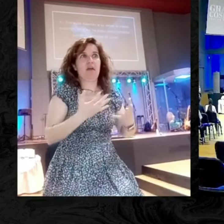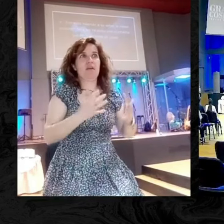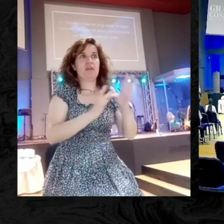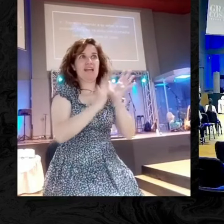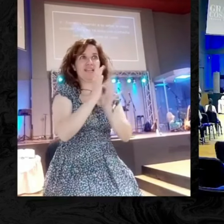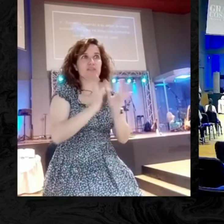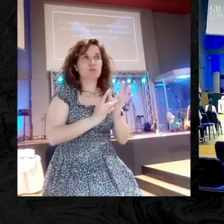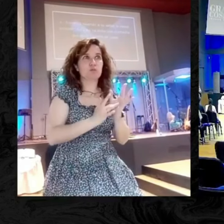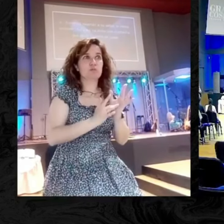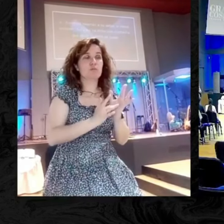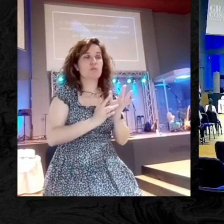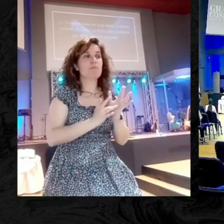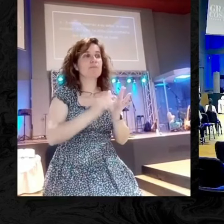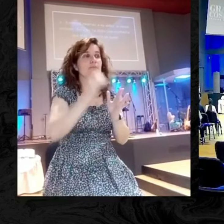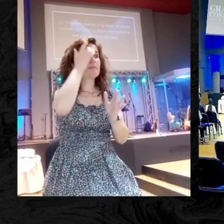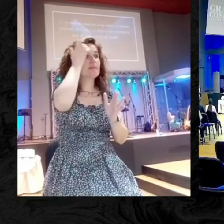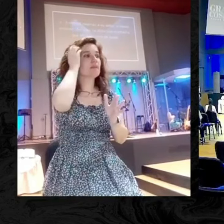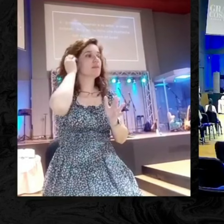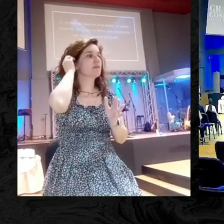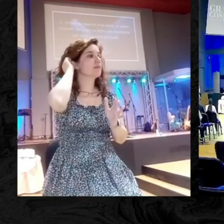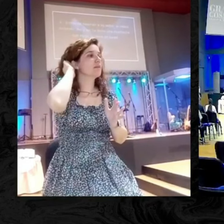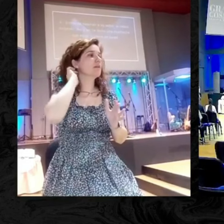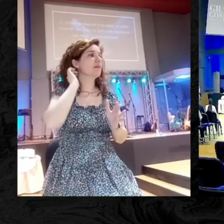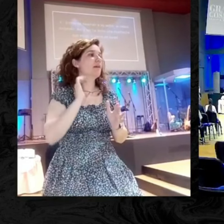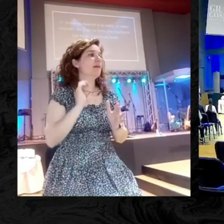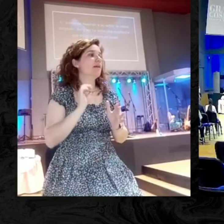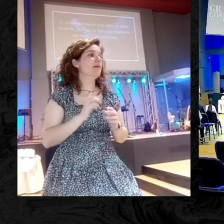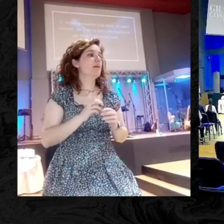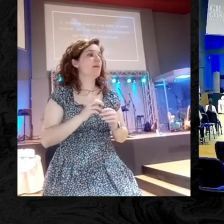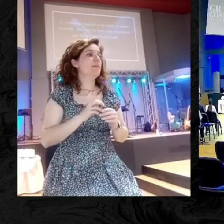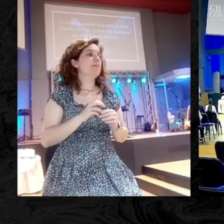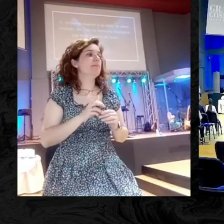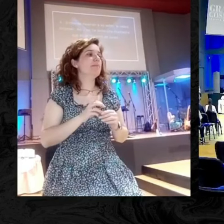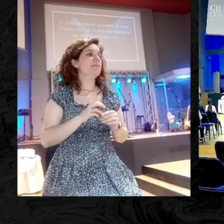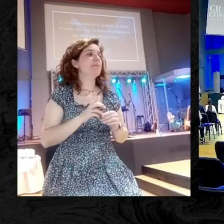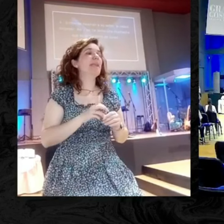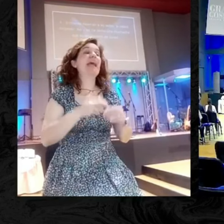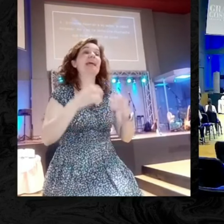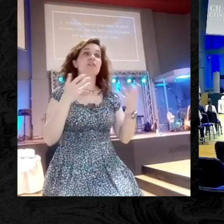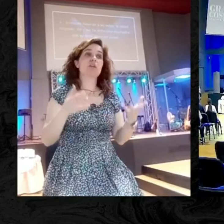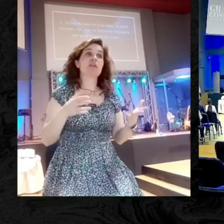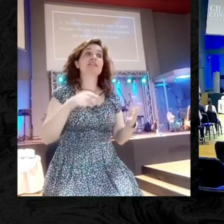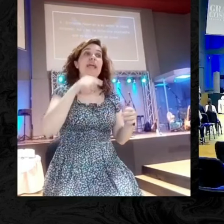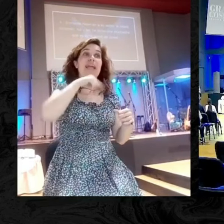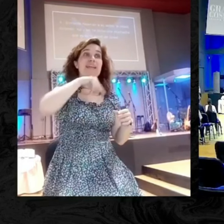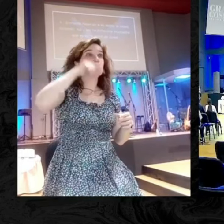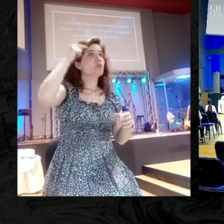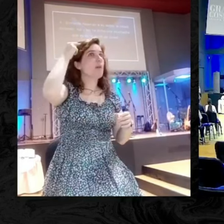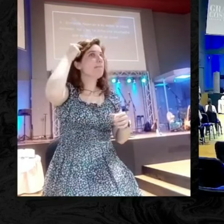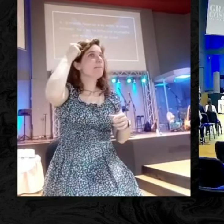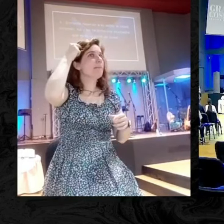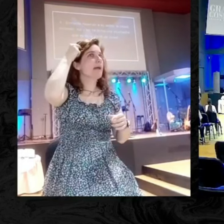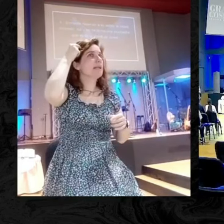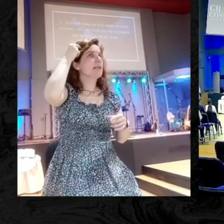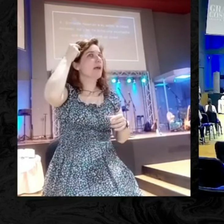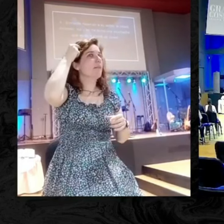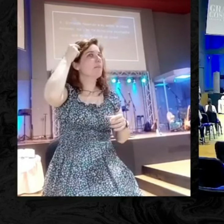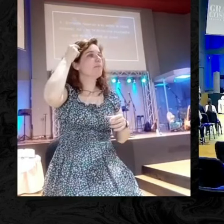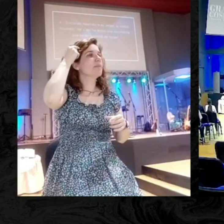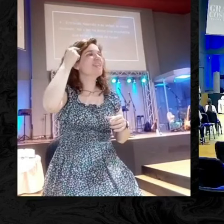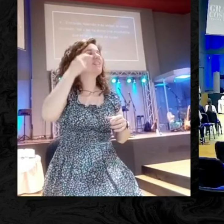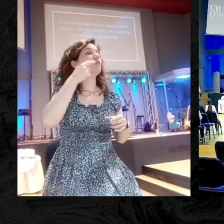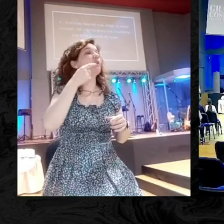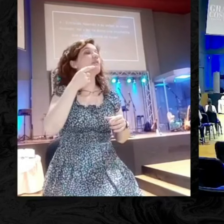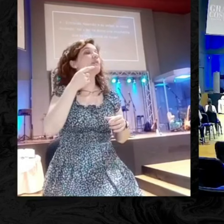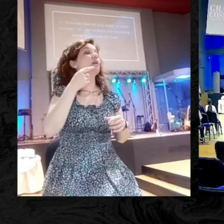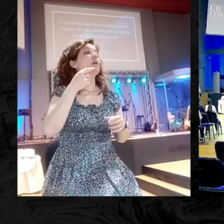enemigos Aunque la primera vez no era eso lo que venía a hacer pero era lo que ellos tenían en mente luego entonces si Jesús era